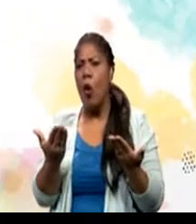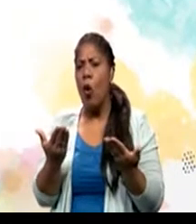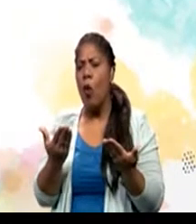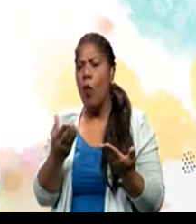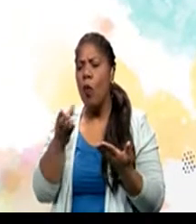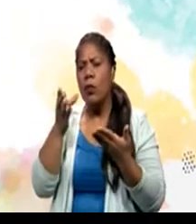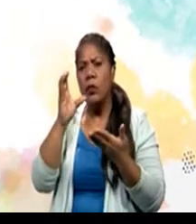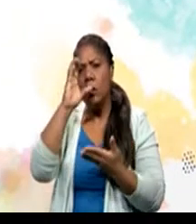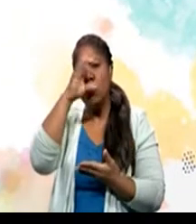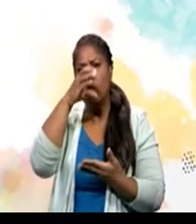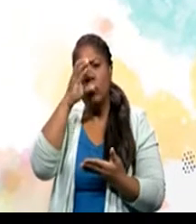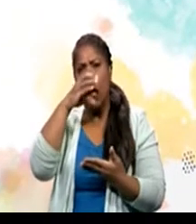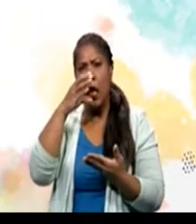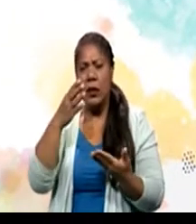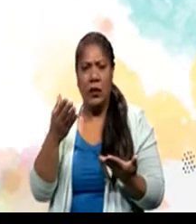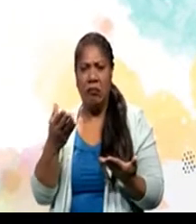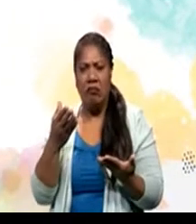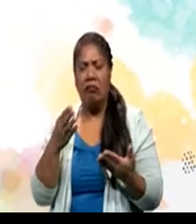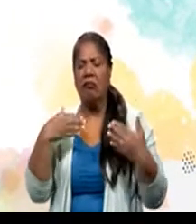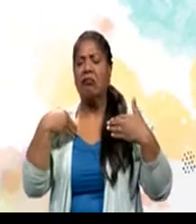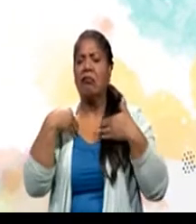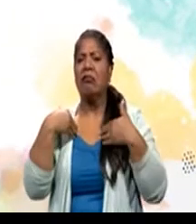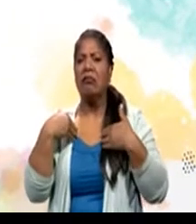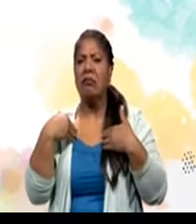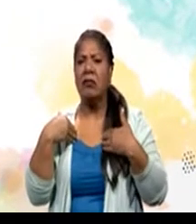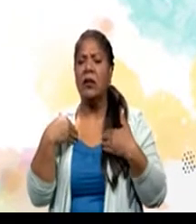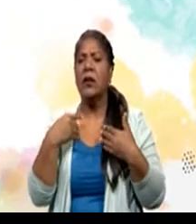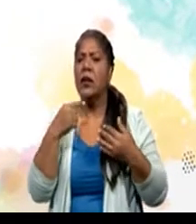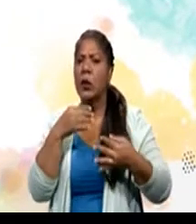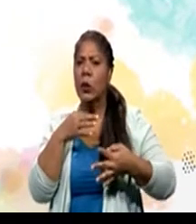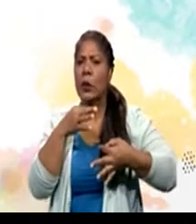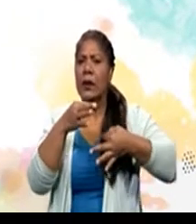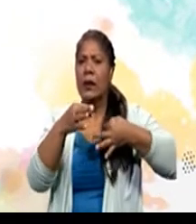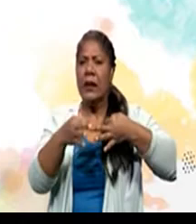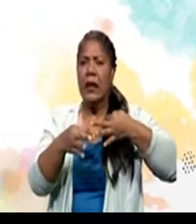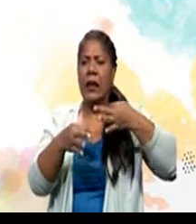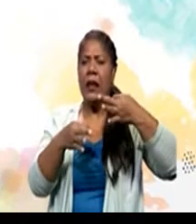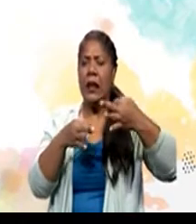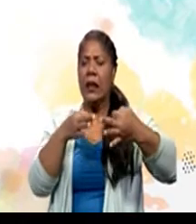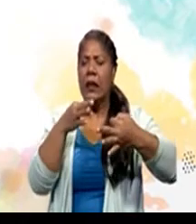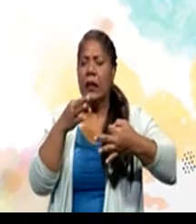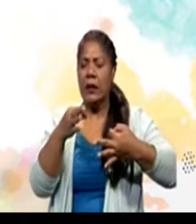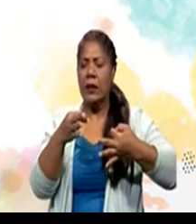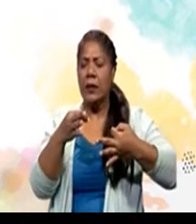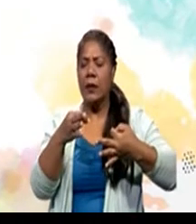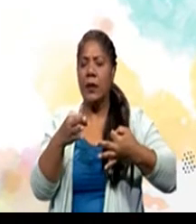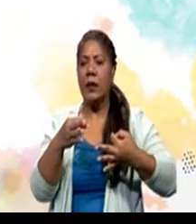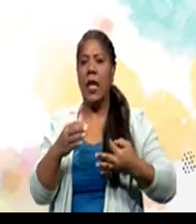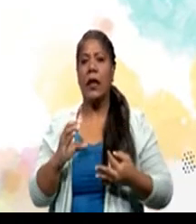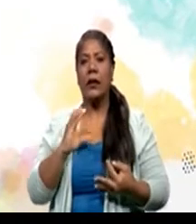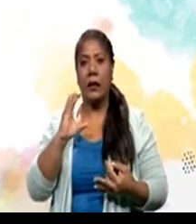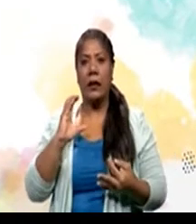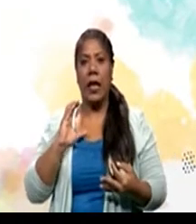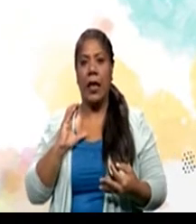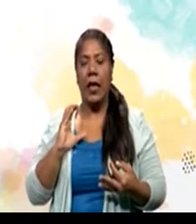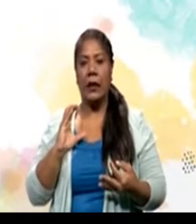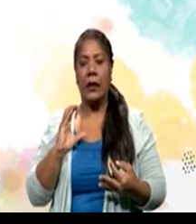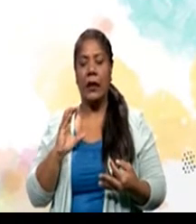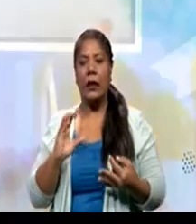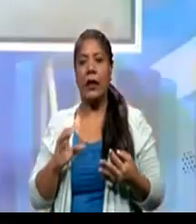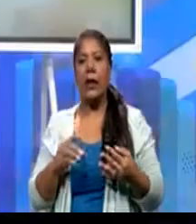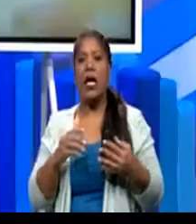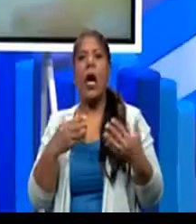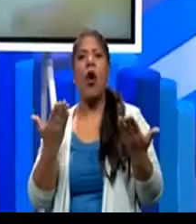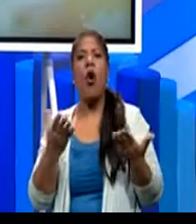cuando hablamos de esto, de las características o cualidades de ese animal, aquí yo voy a decir, bueno, ¿cómo es